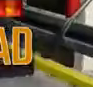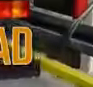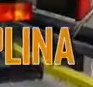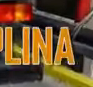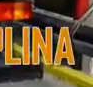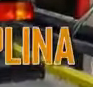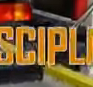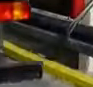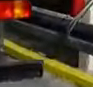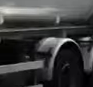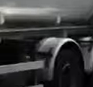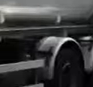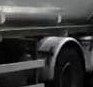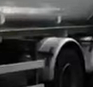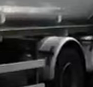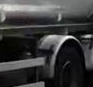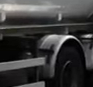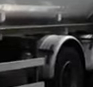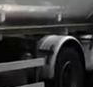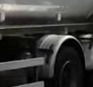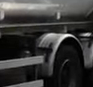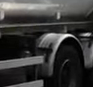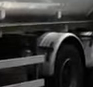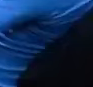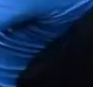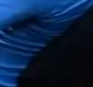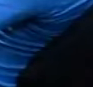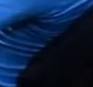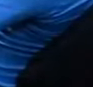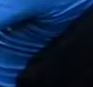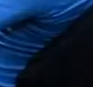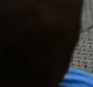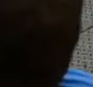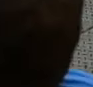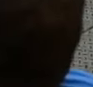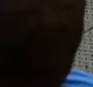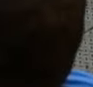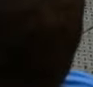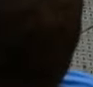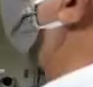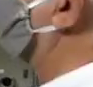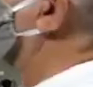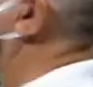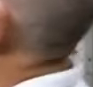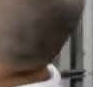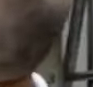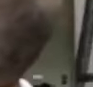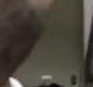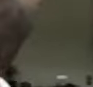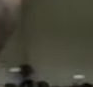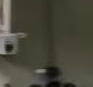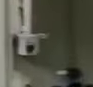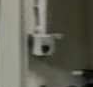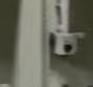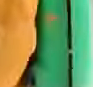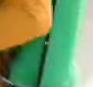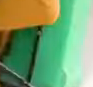eficiencia, calidad y disciplina. Palabras clave como este sector para enfrentar los efectos del bloqueo y el azote de la